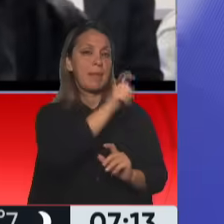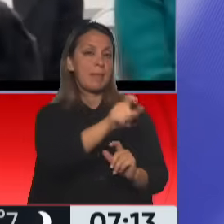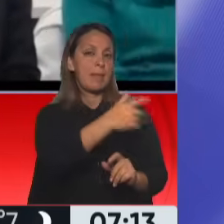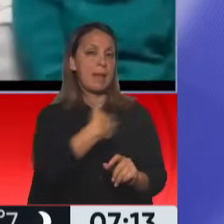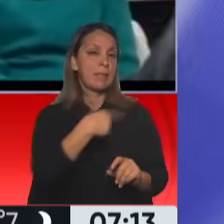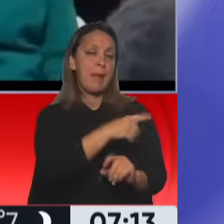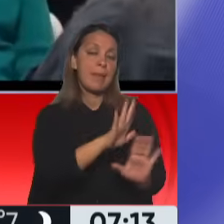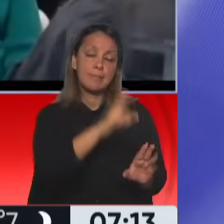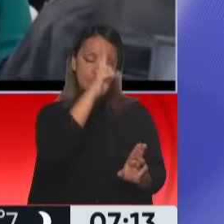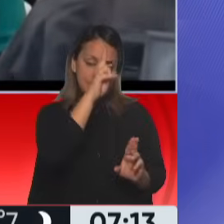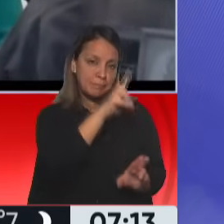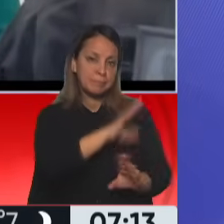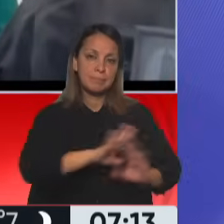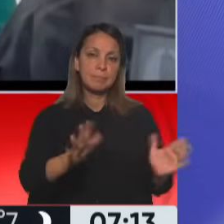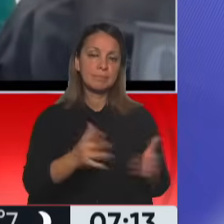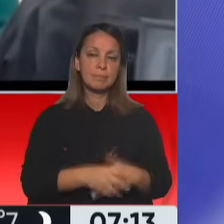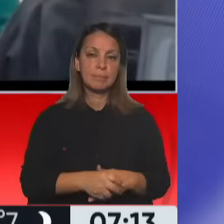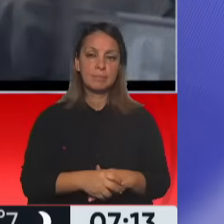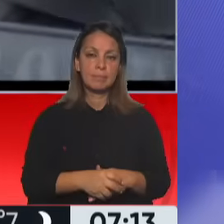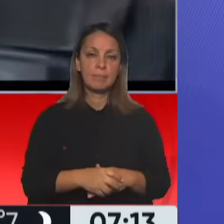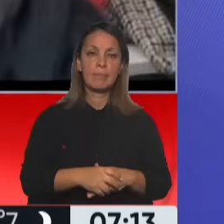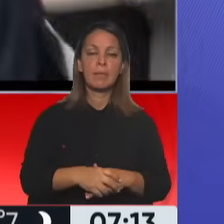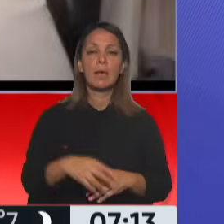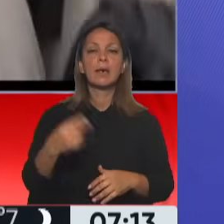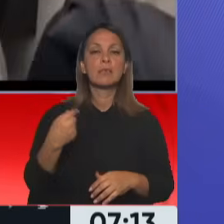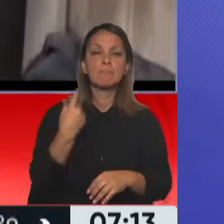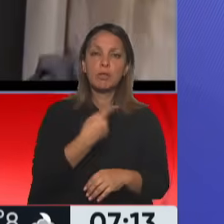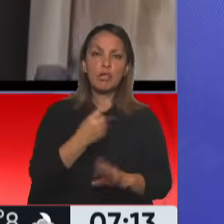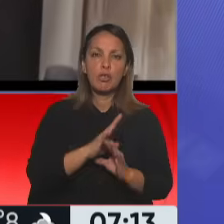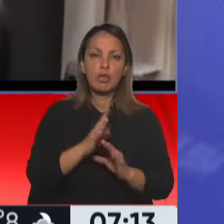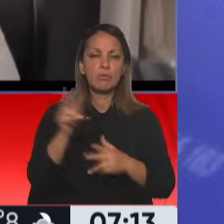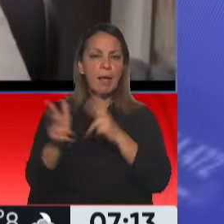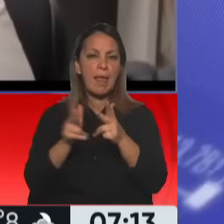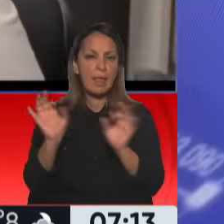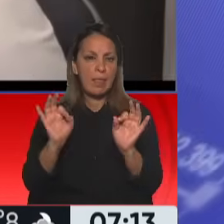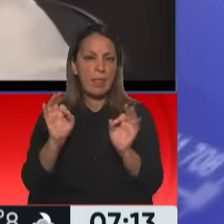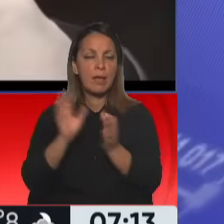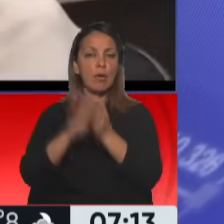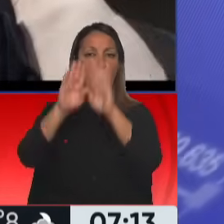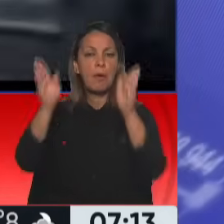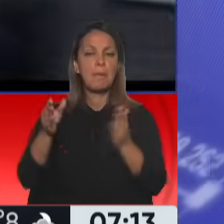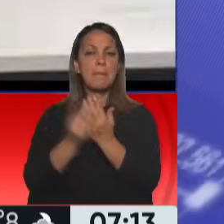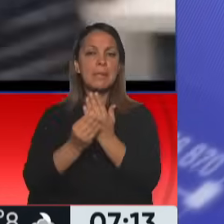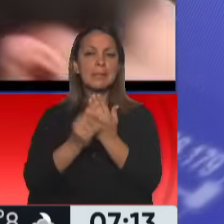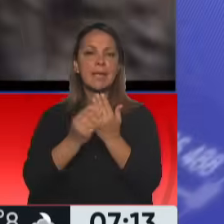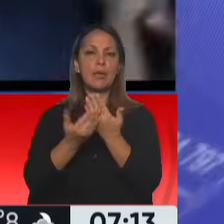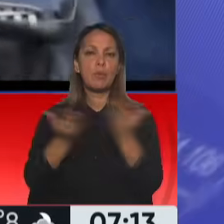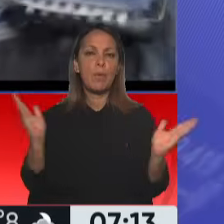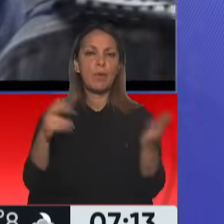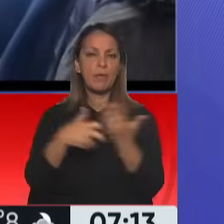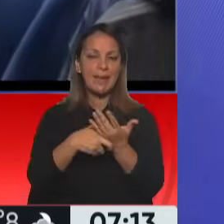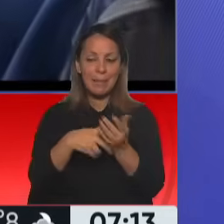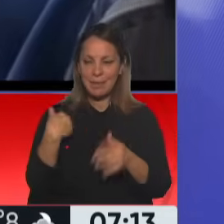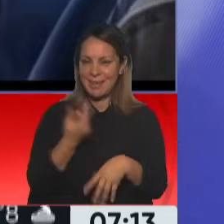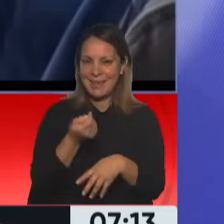que haremos. Eso también ni siquiera hemos hablado con el Ministerio Público Fiscal. eh, es todo muy reciente, sí, pero primero